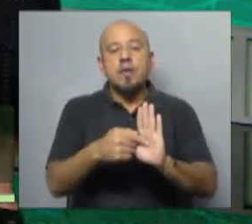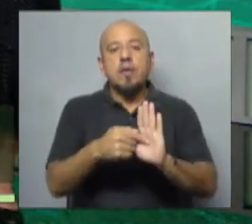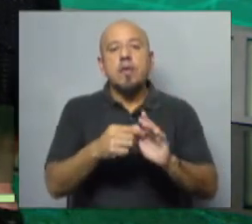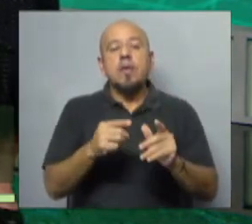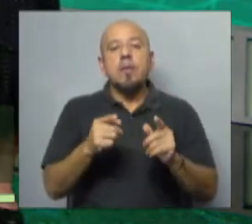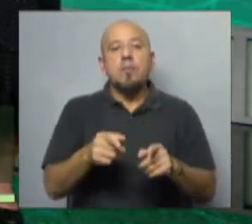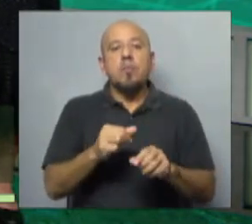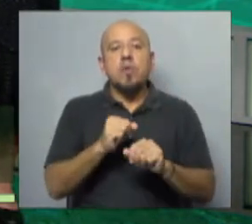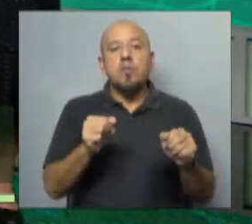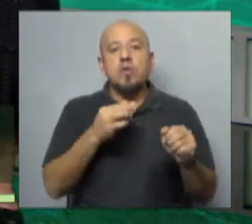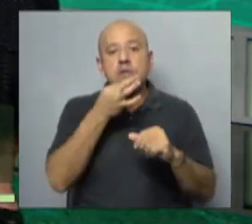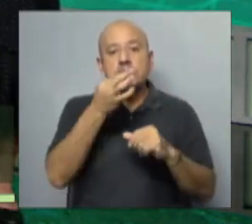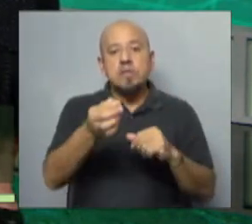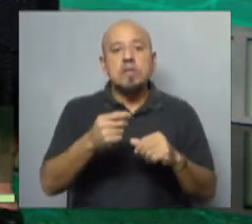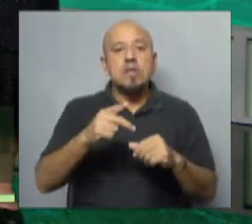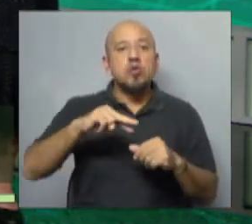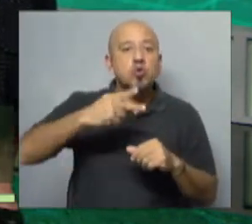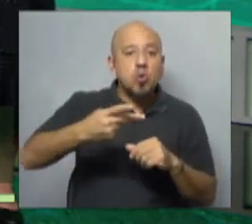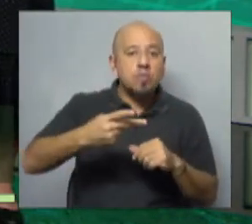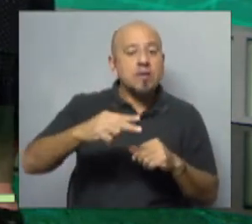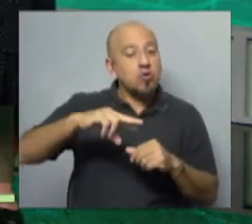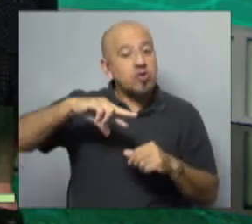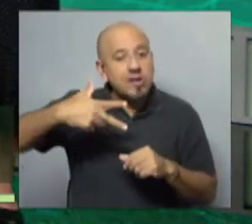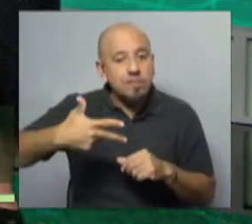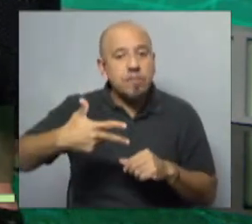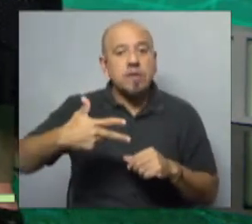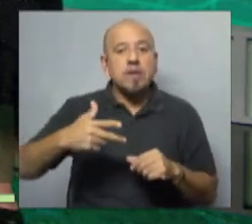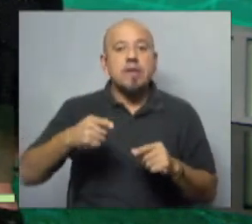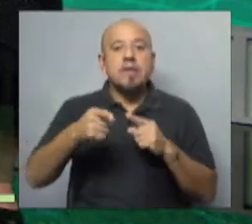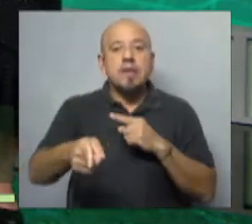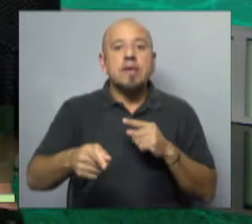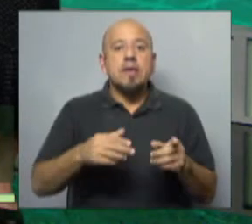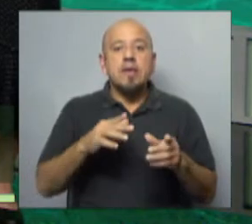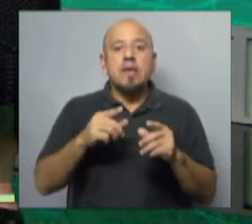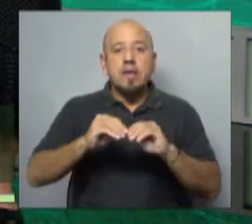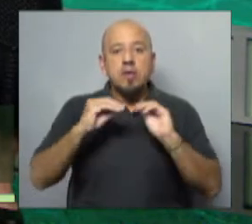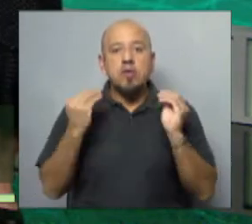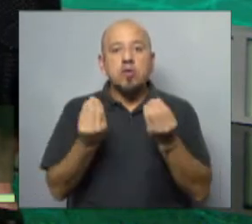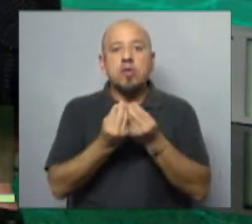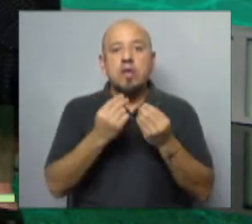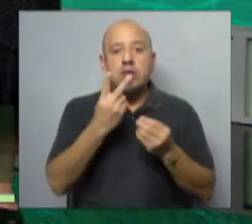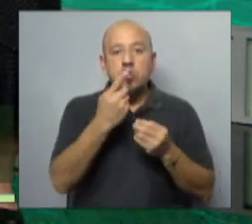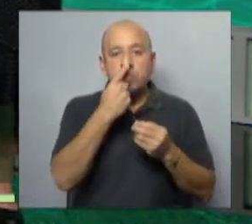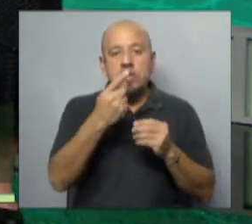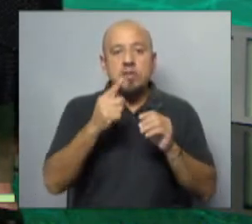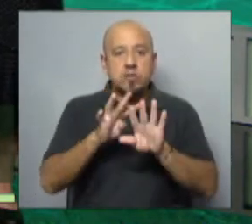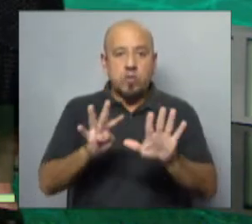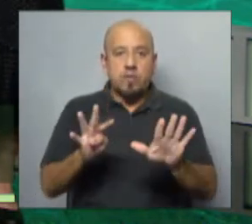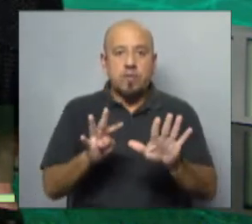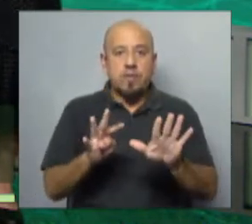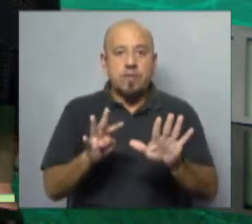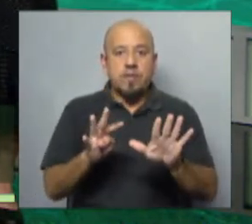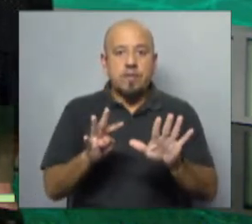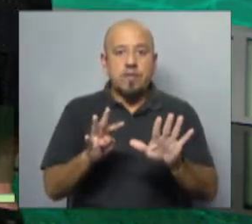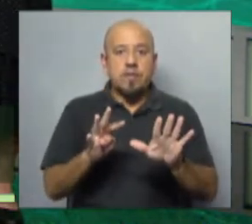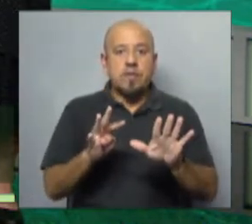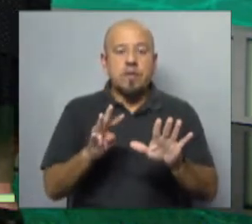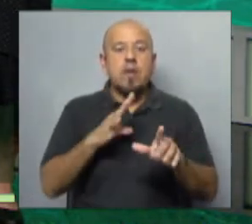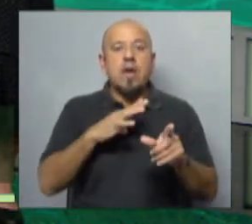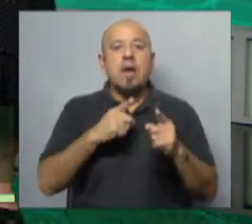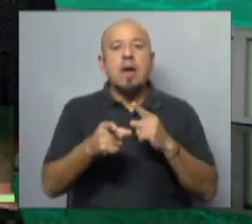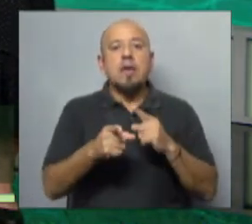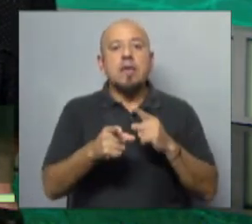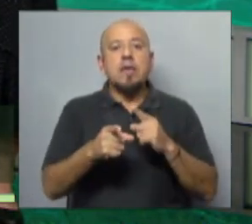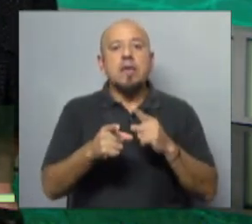podemos hablar que duplican o triplican aquel número que se registraba en 2019 tenemos unos